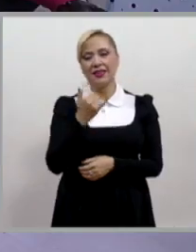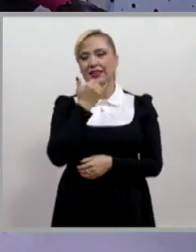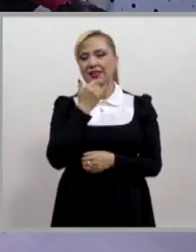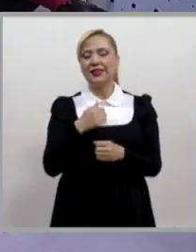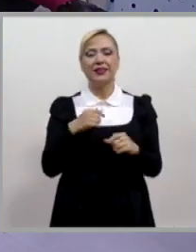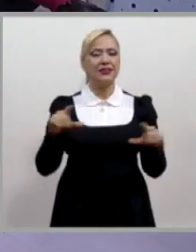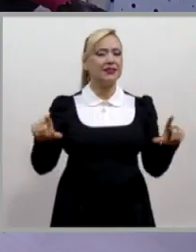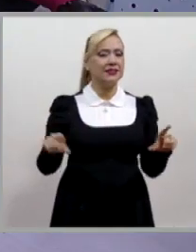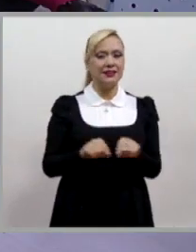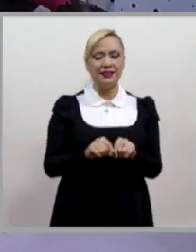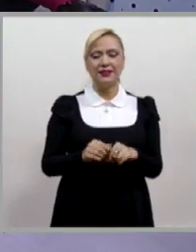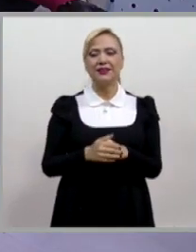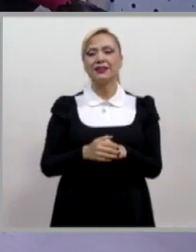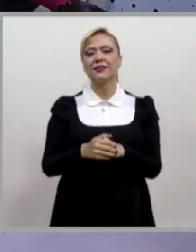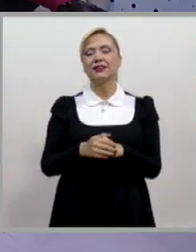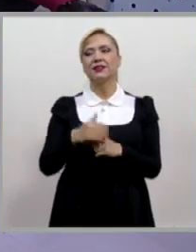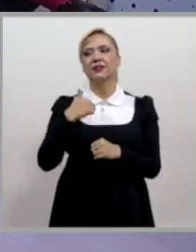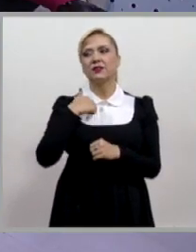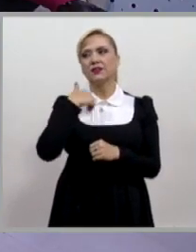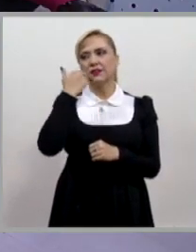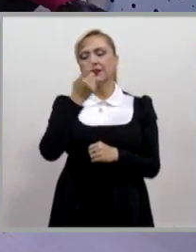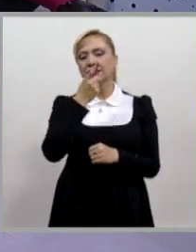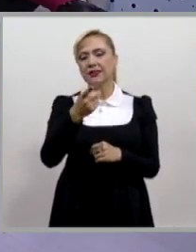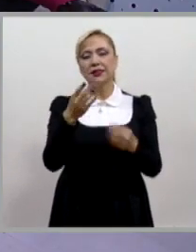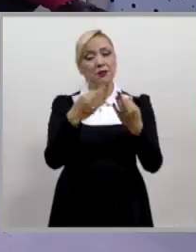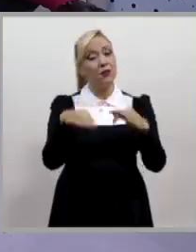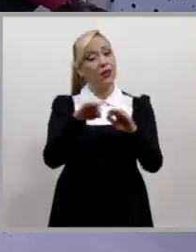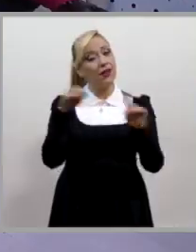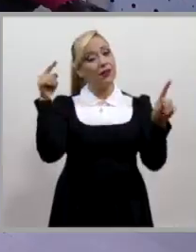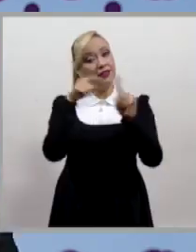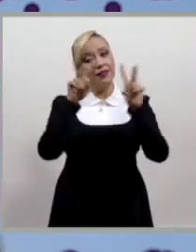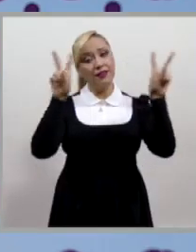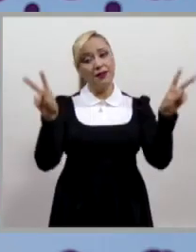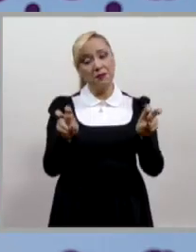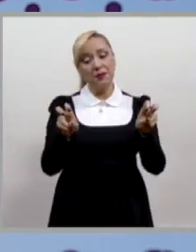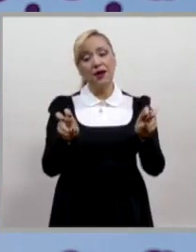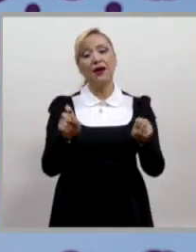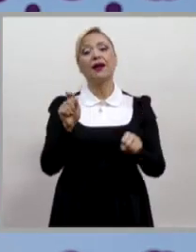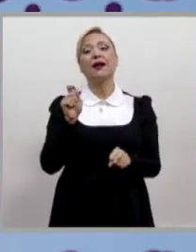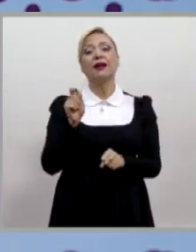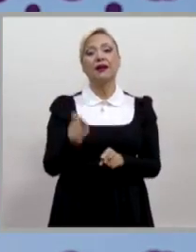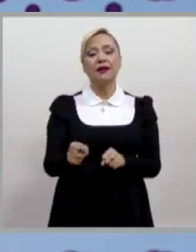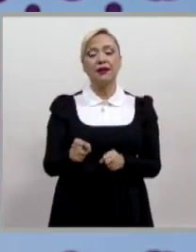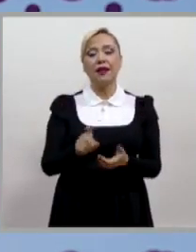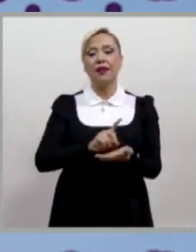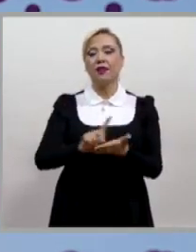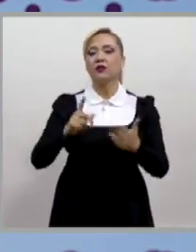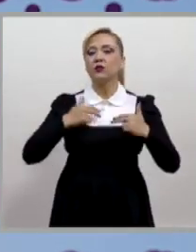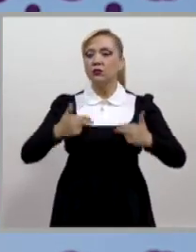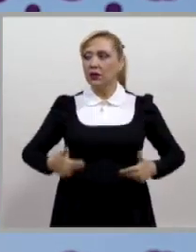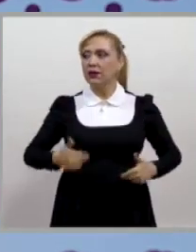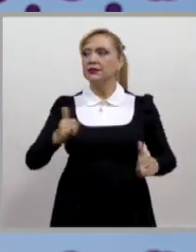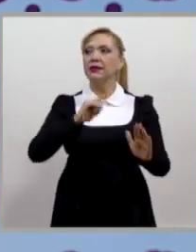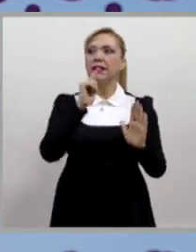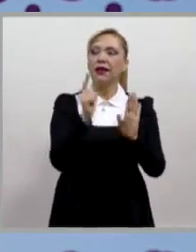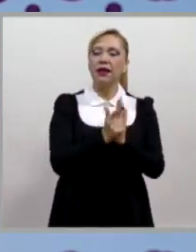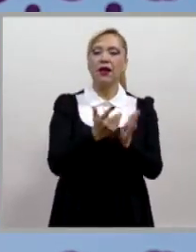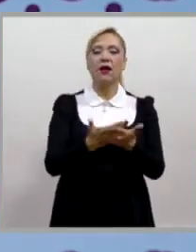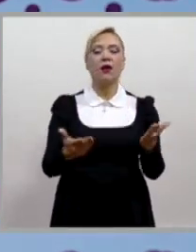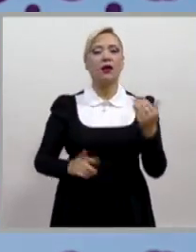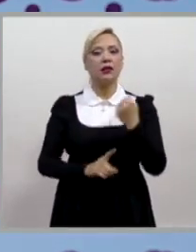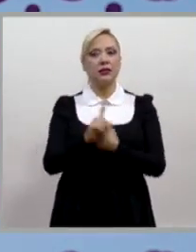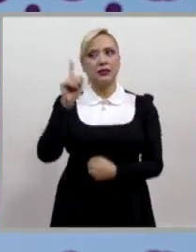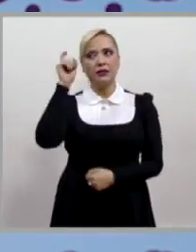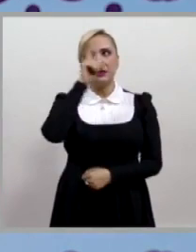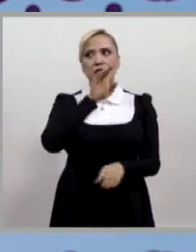muy concreto. Gracias. Yo insistiría en el tema más importante para el derecho en general y los derechos humanos en particular, el reto que tenemos de